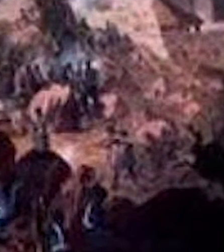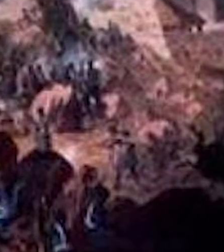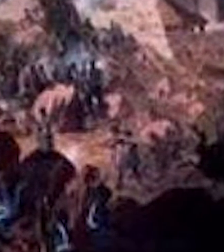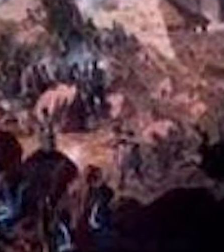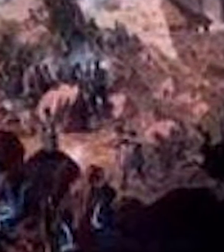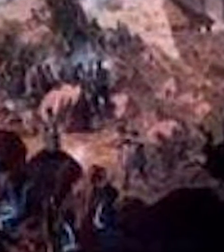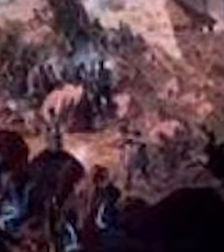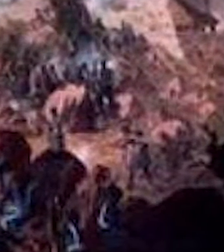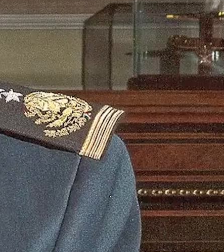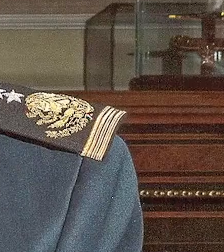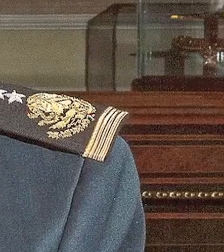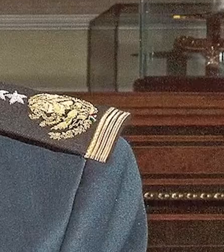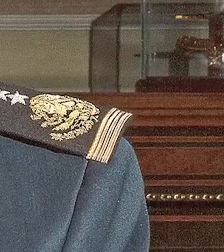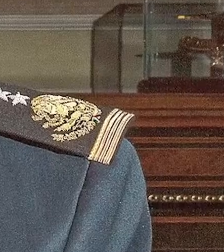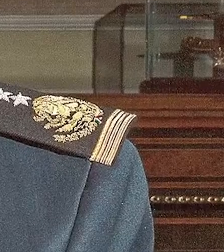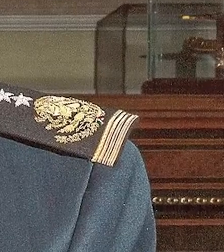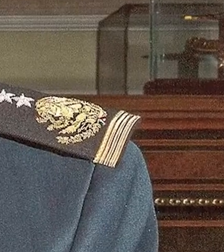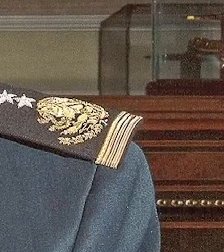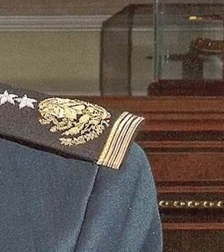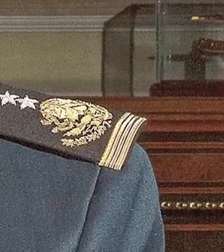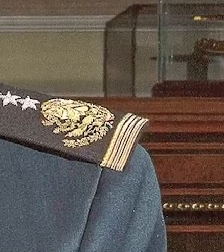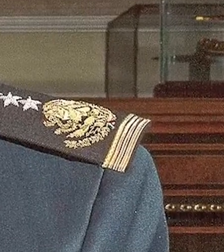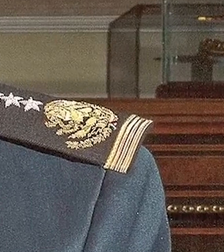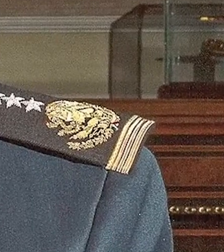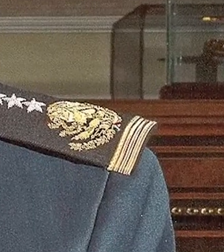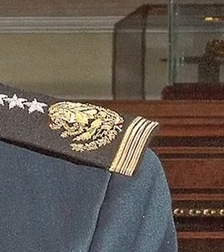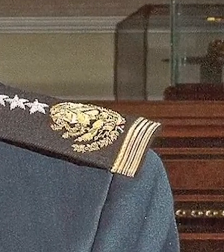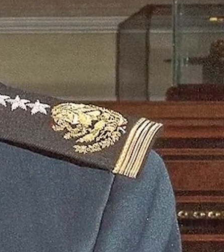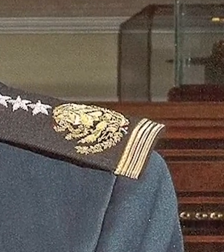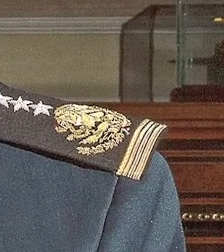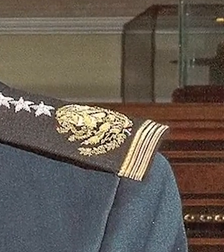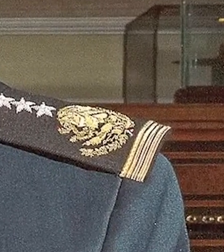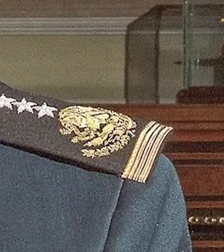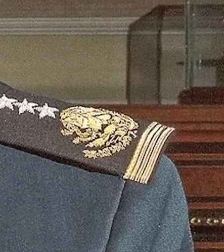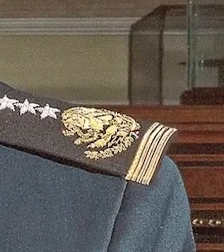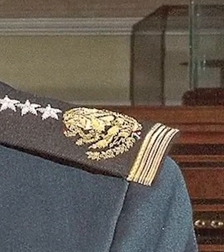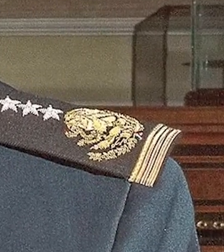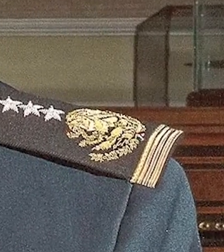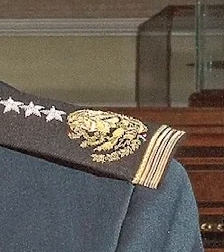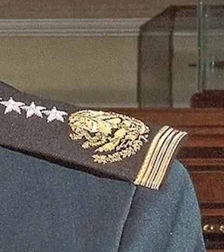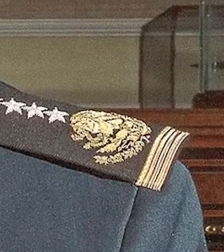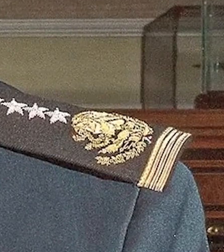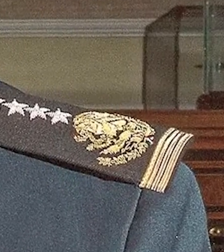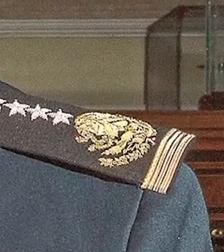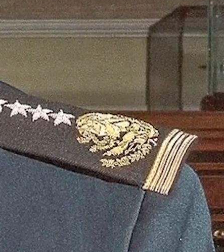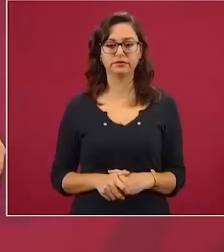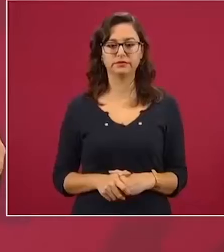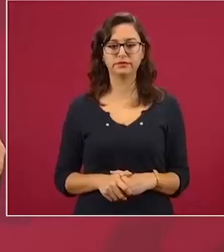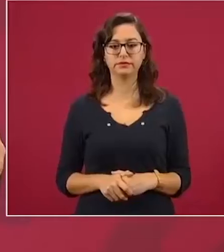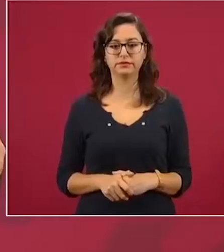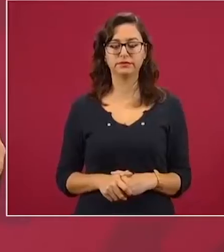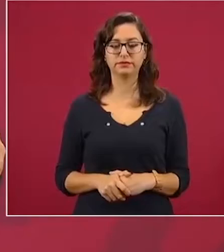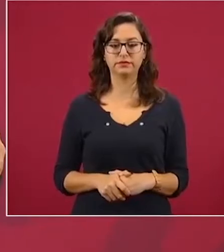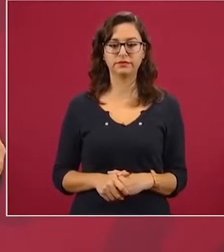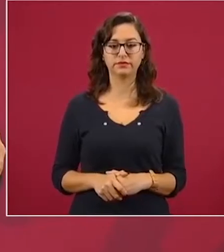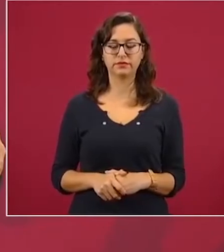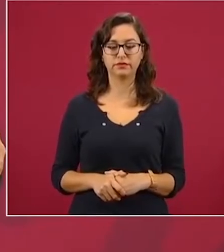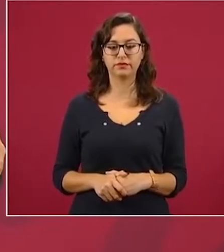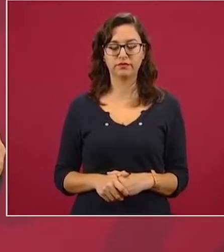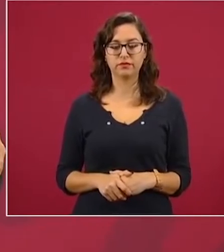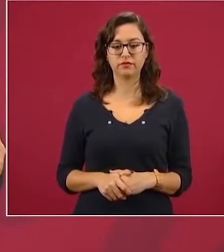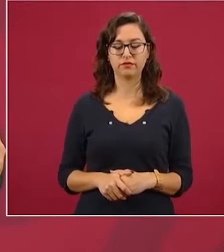tiene los casos del ex secretario de seguridad pública genaro garcía luna y de joaquín el chapo guzmán es un hecho